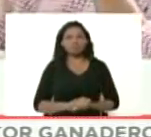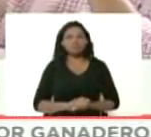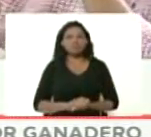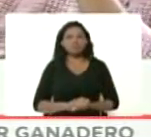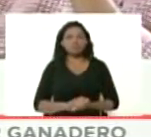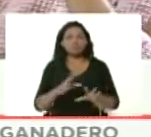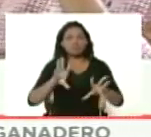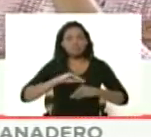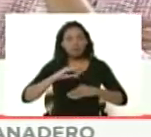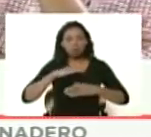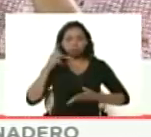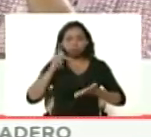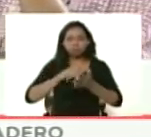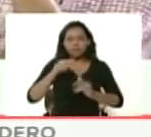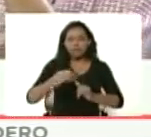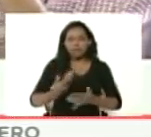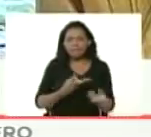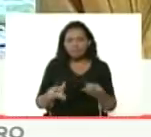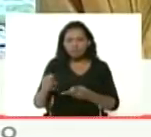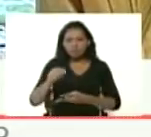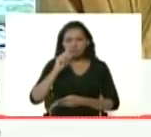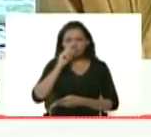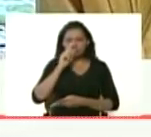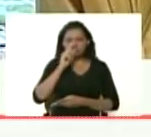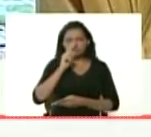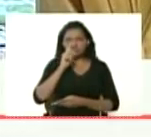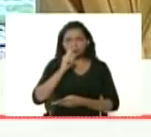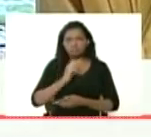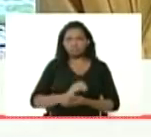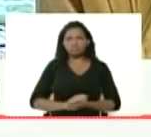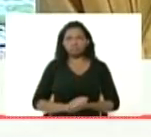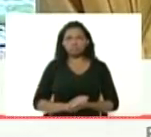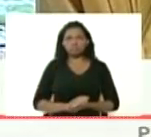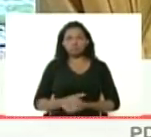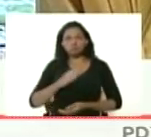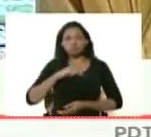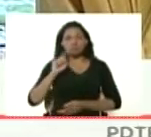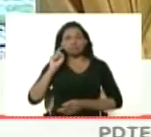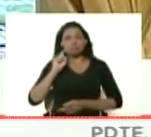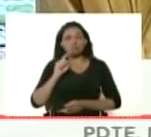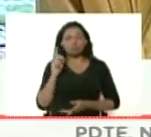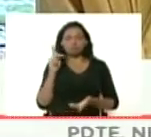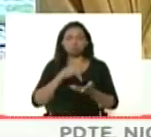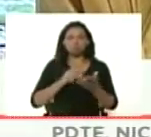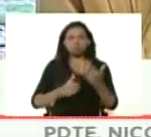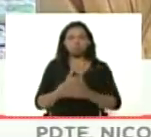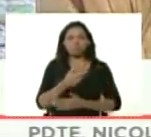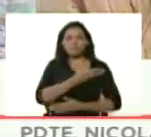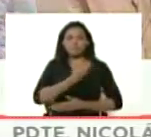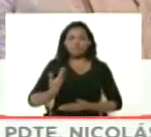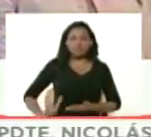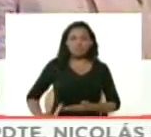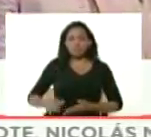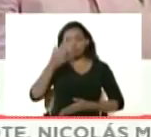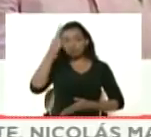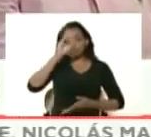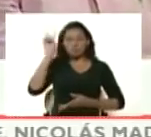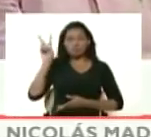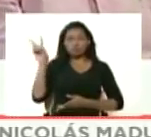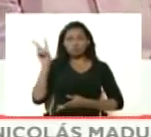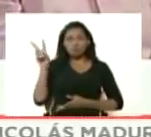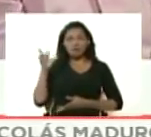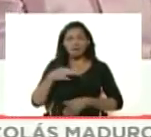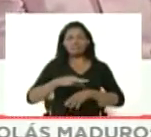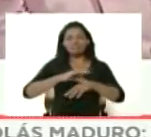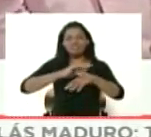hayan aceptado esta invitación. Necesitamos articularnos cada vez más. Tenemos al presidente del Consejo Venezolano de la